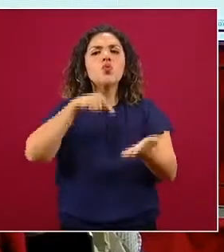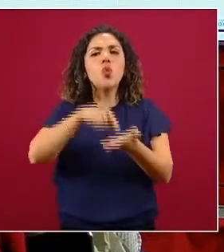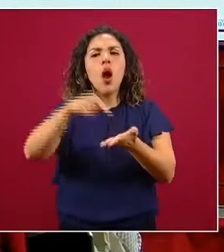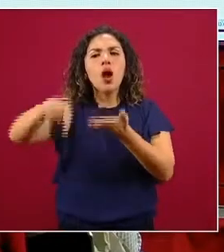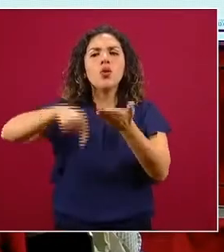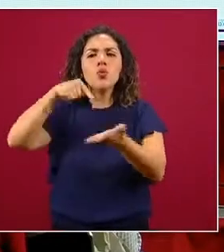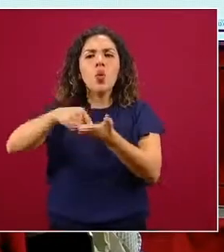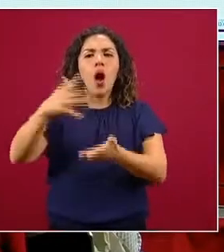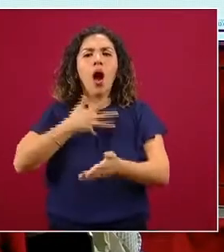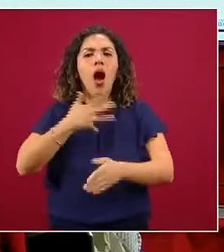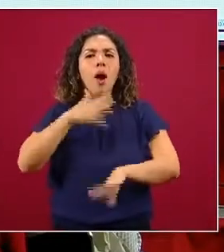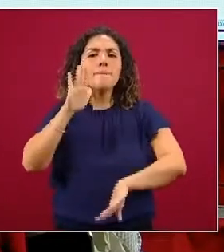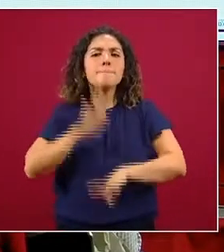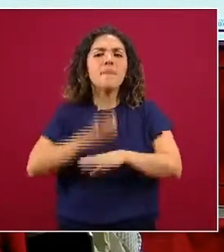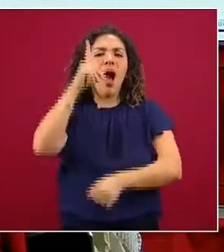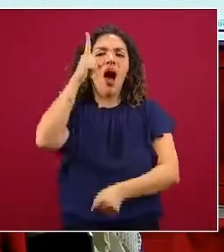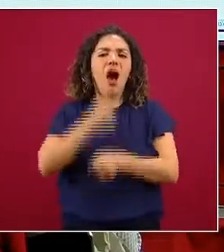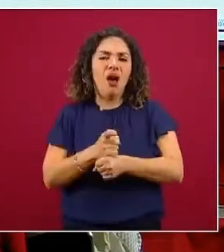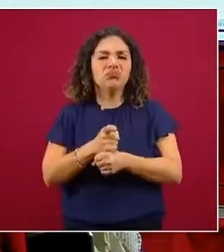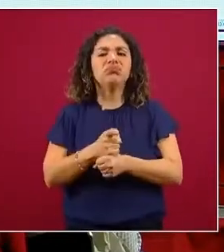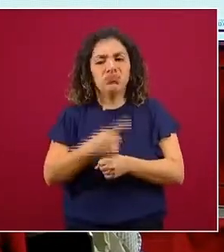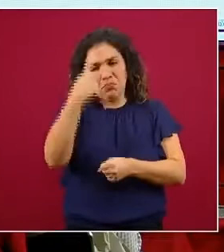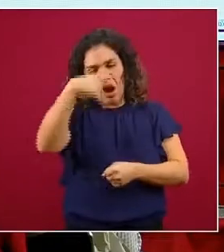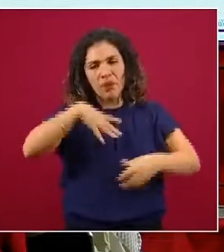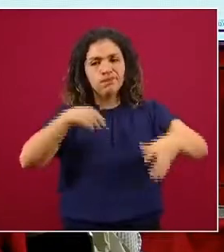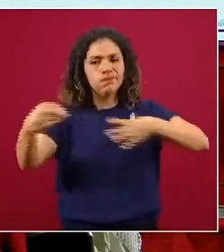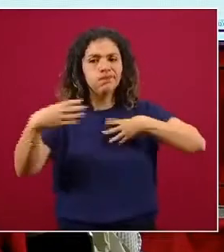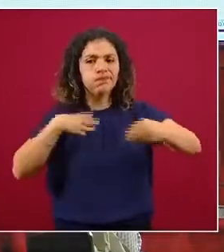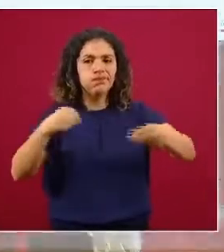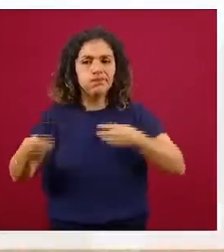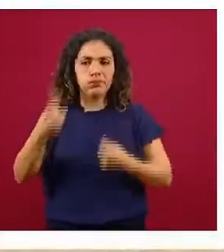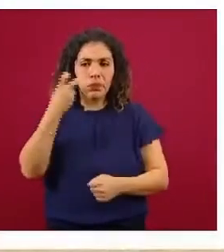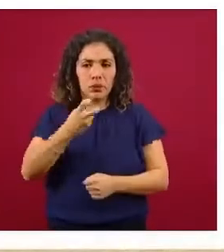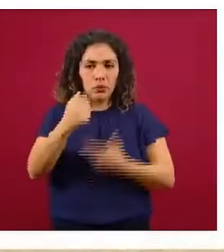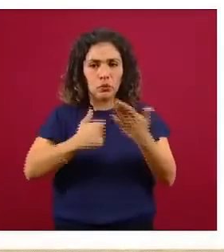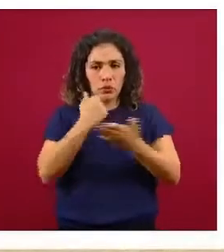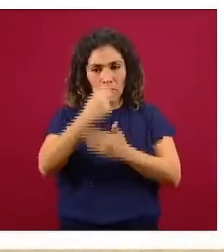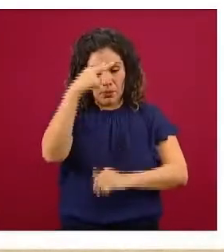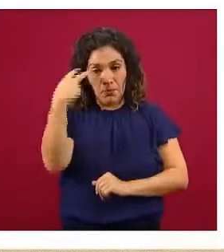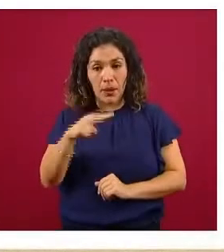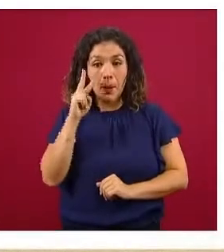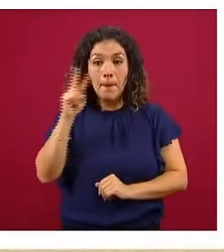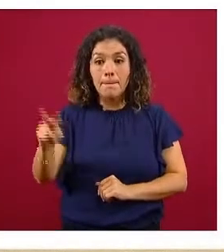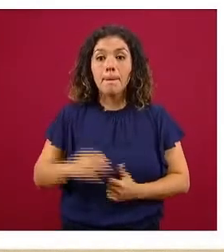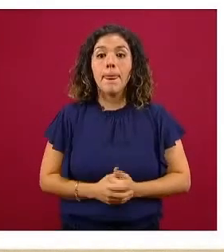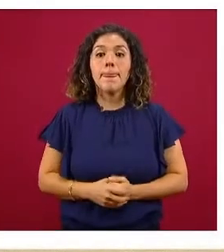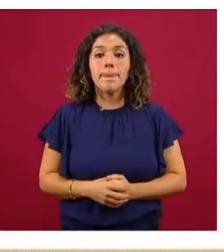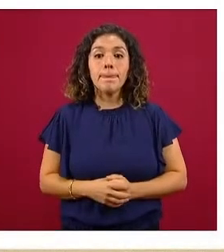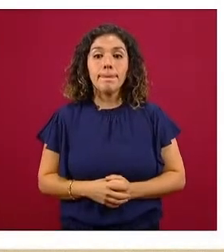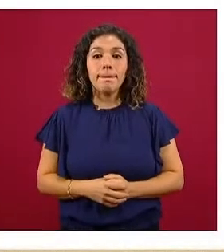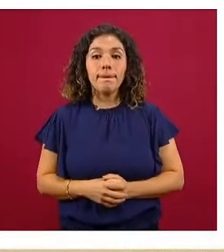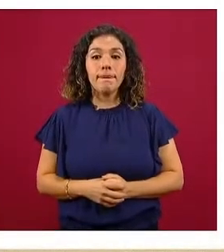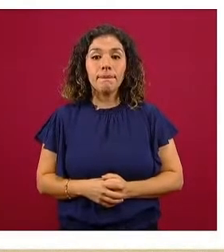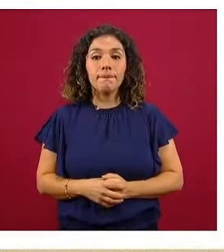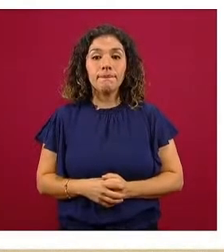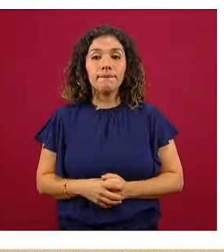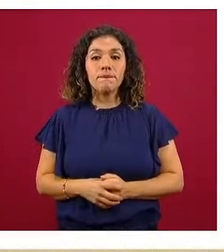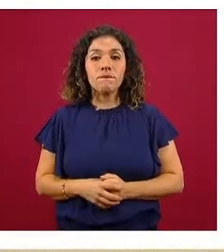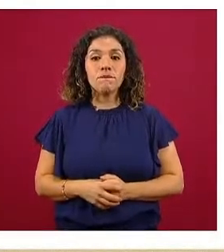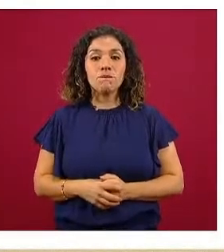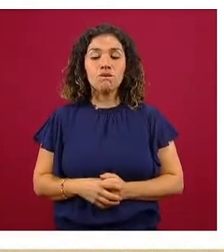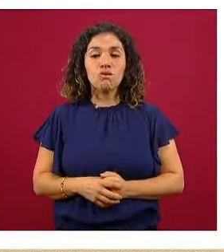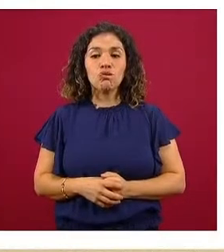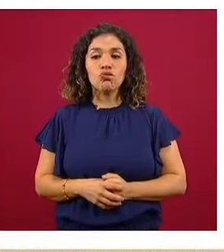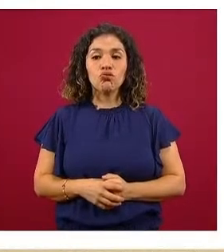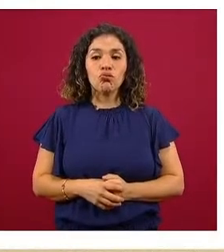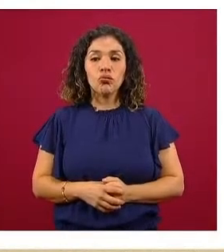territoriales que contribuyeron durante esta epidemia en la Ciudad de México a la curva de toda la